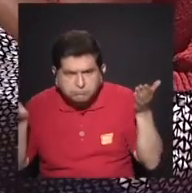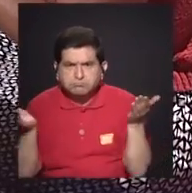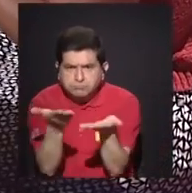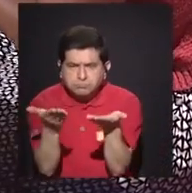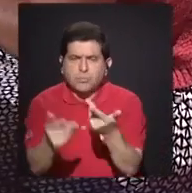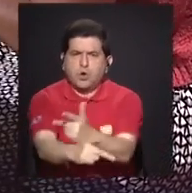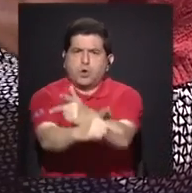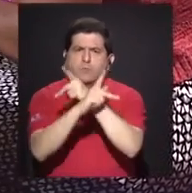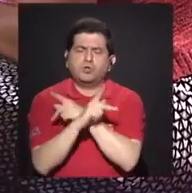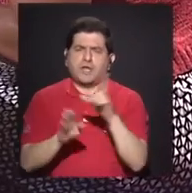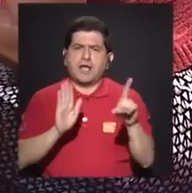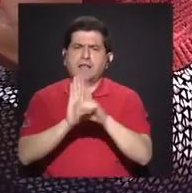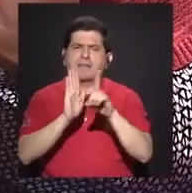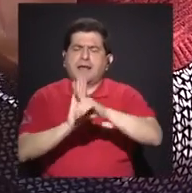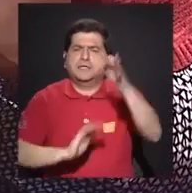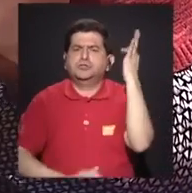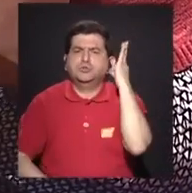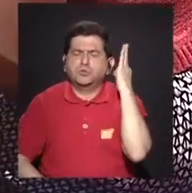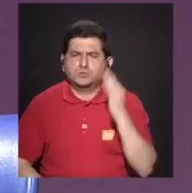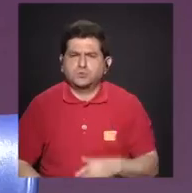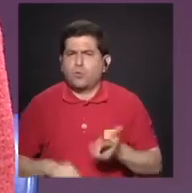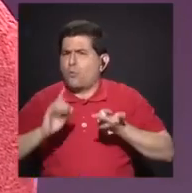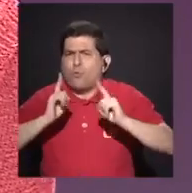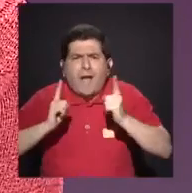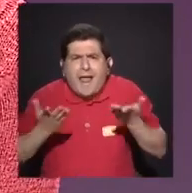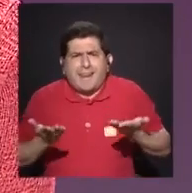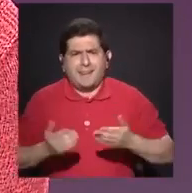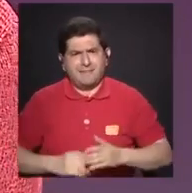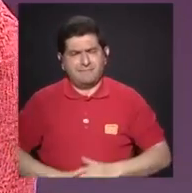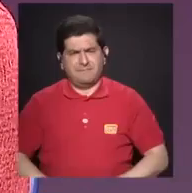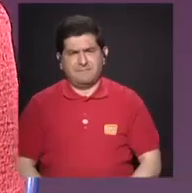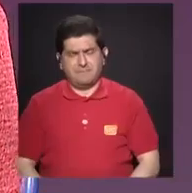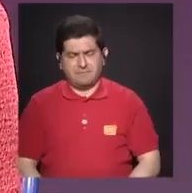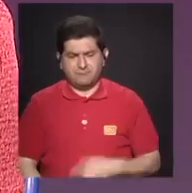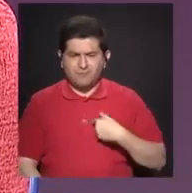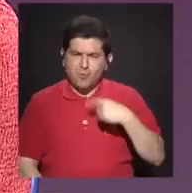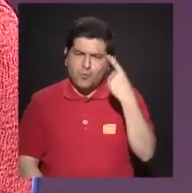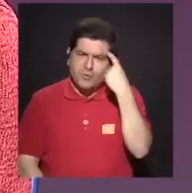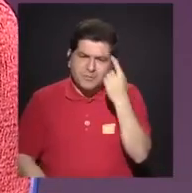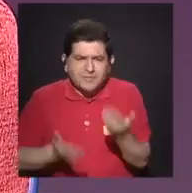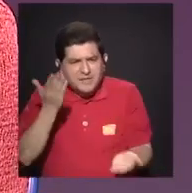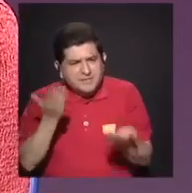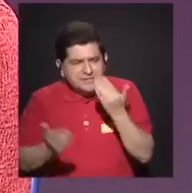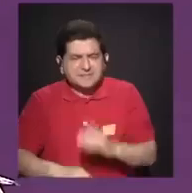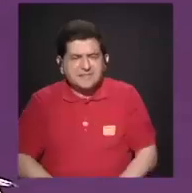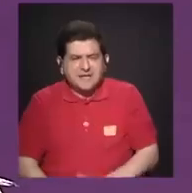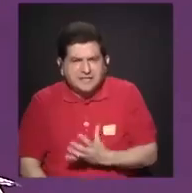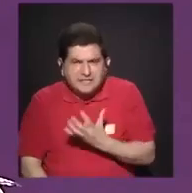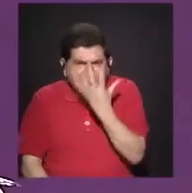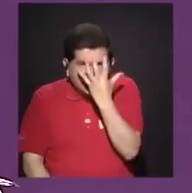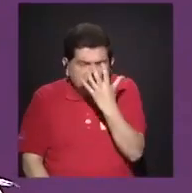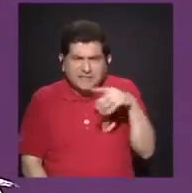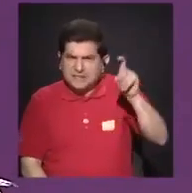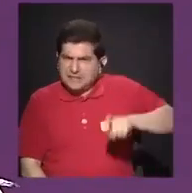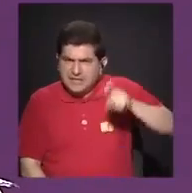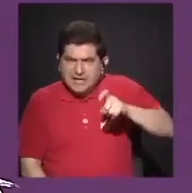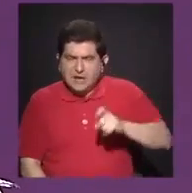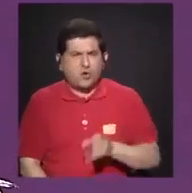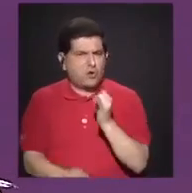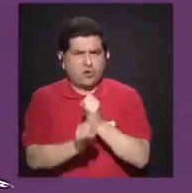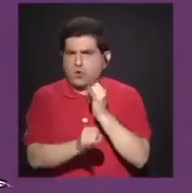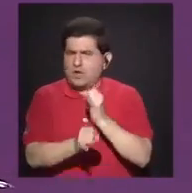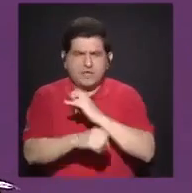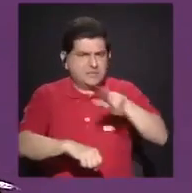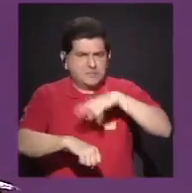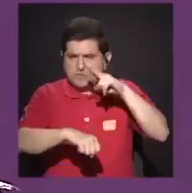y protege los derechos de las mujeres? Bien, una pensaría que en realidad la molestia no es necesariamente con el INAMU, sino